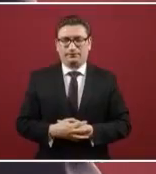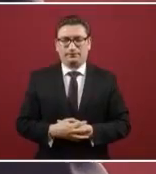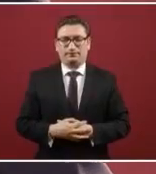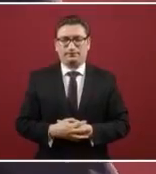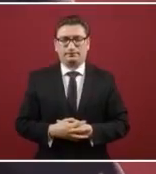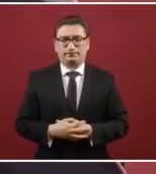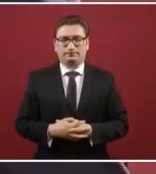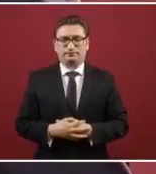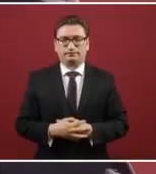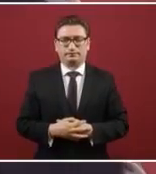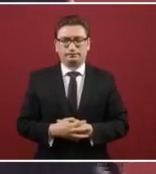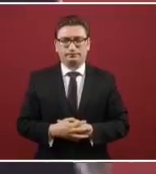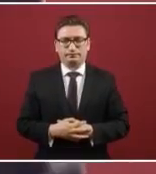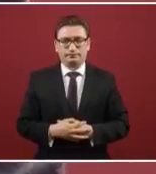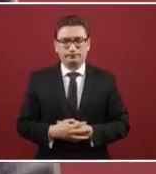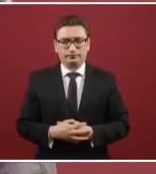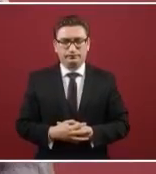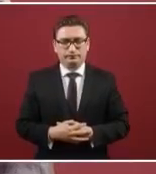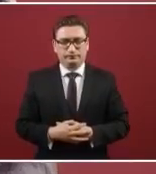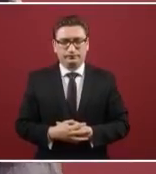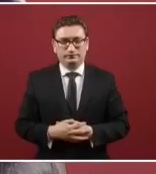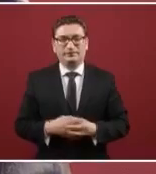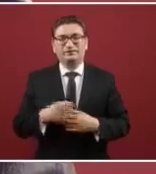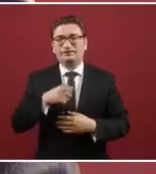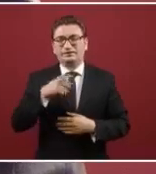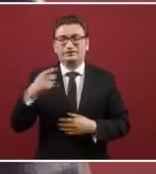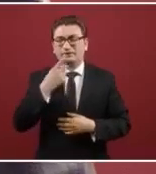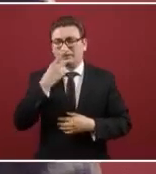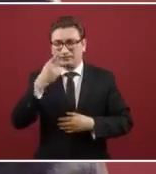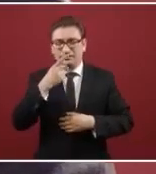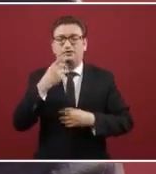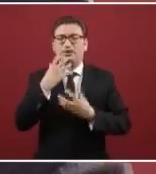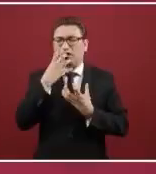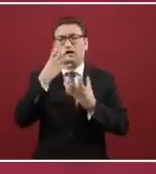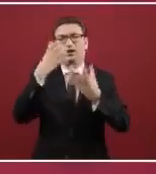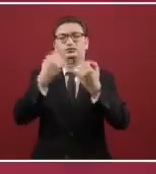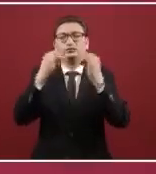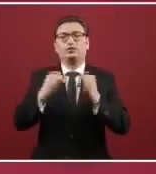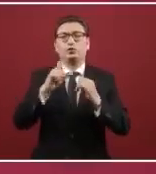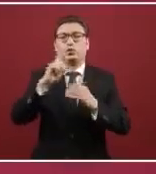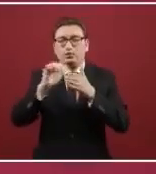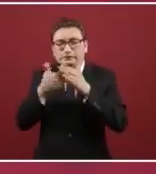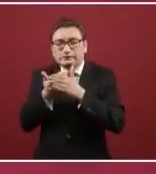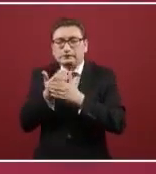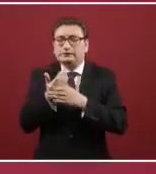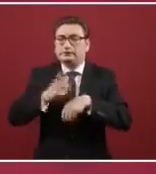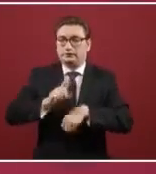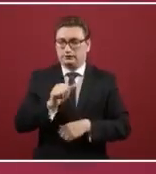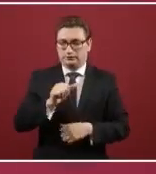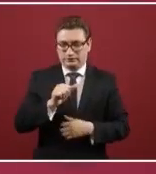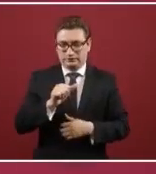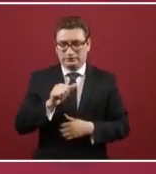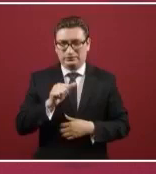la mayoría coincide de que el grito fue en la madrugada del 16. Por eso la pregunta. Sí, nosotros vamos a